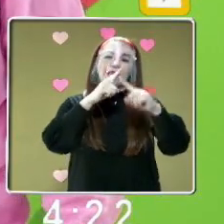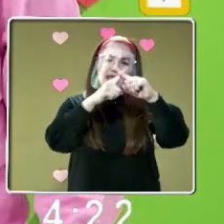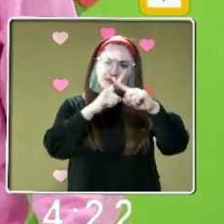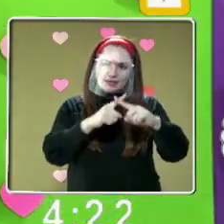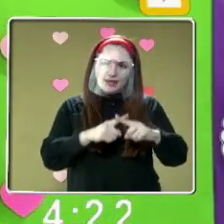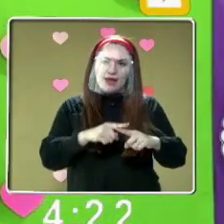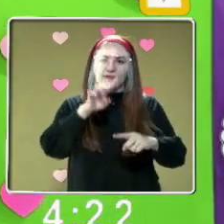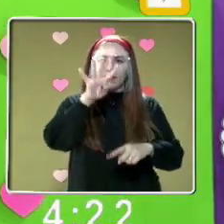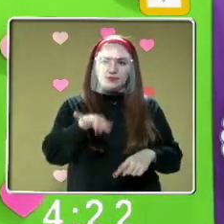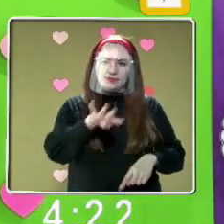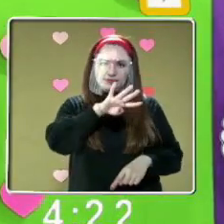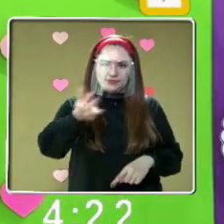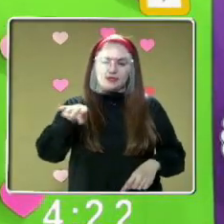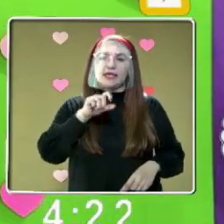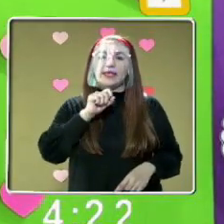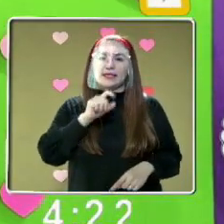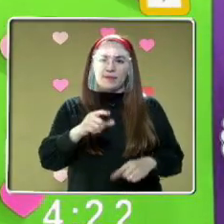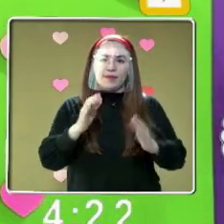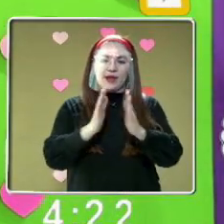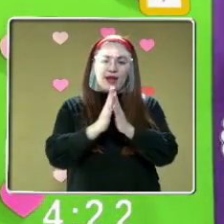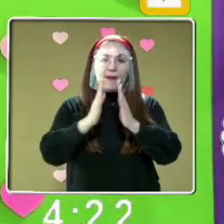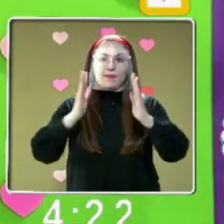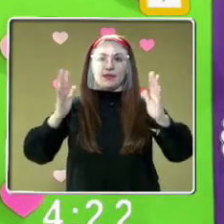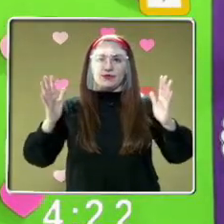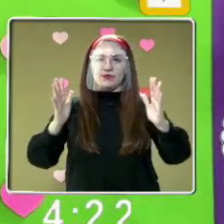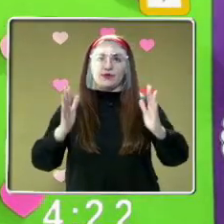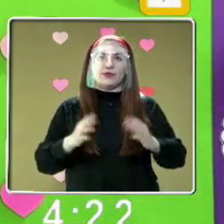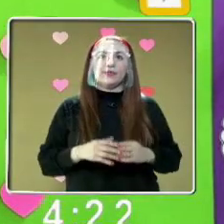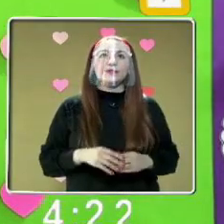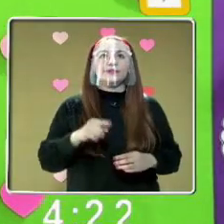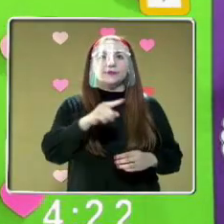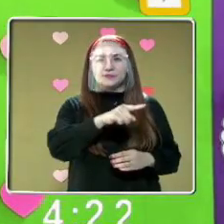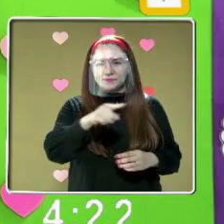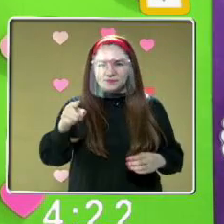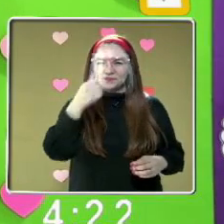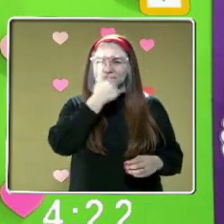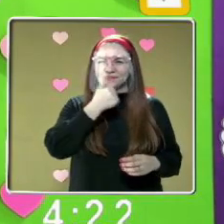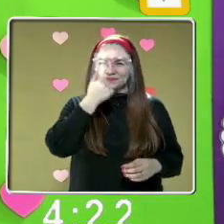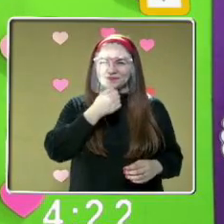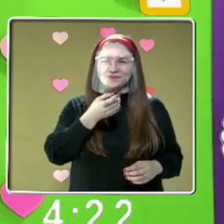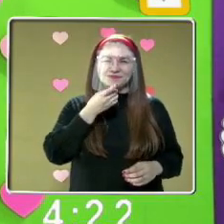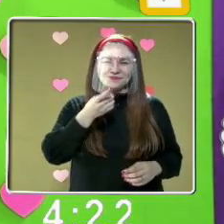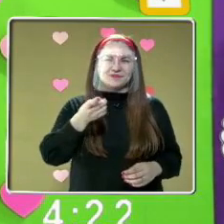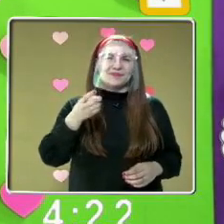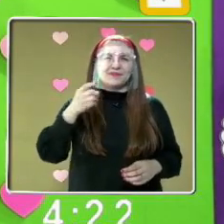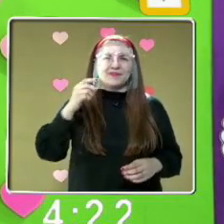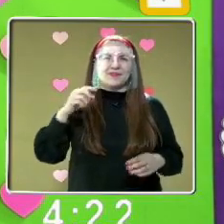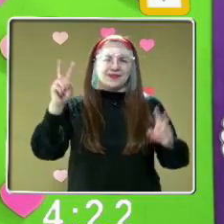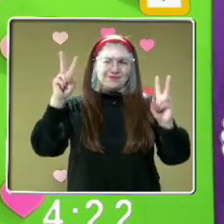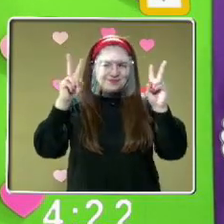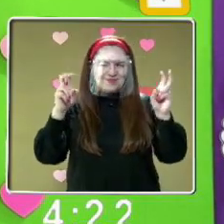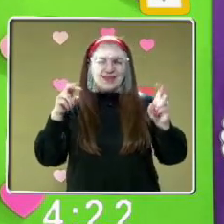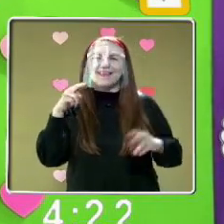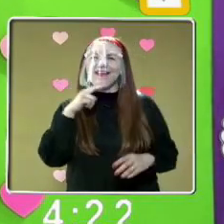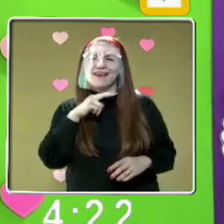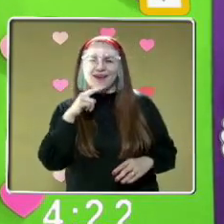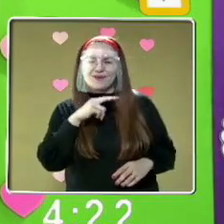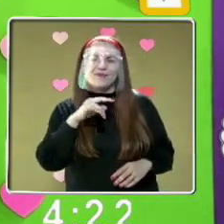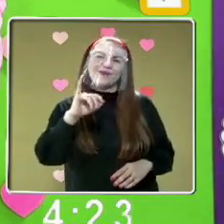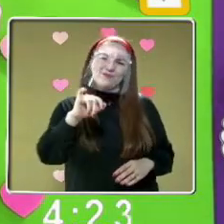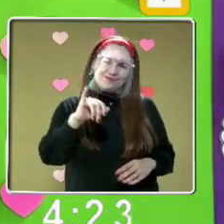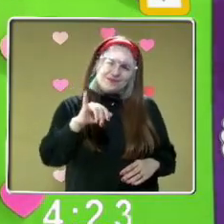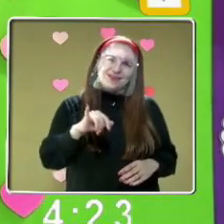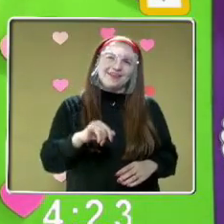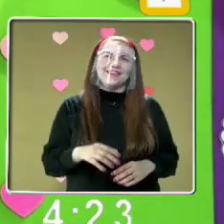es momento de recordar lo aprendido. Yo sé que hasta los alumnos van a decir, tan rápido el tema, y pues ya trabajamos dos situaciones. Sí, o sea, y aparte para que les tenemos